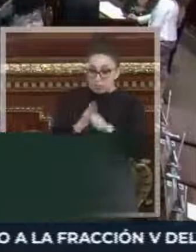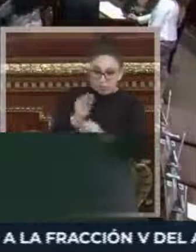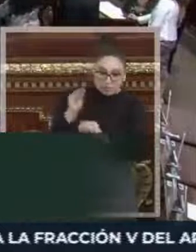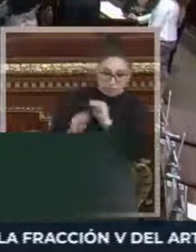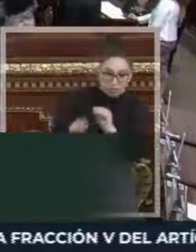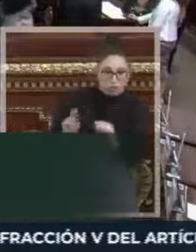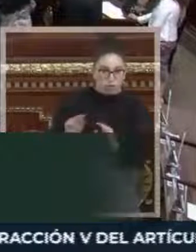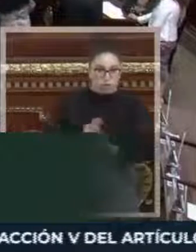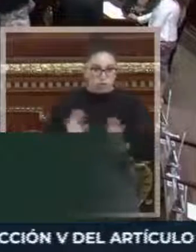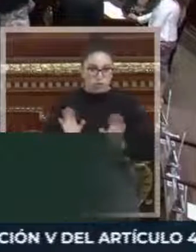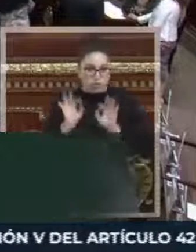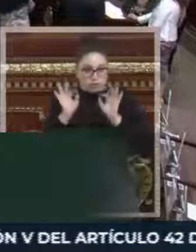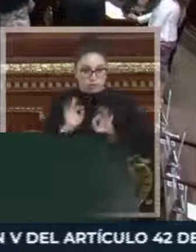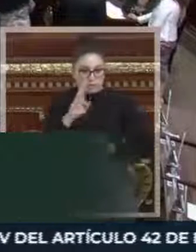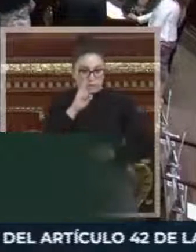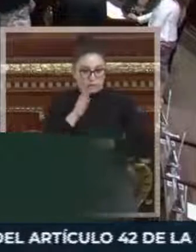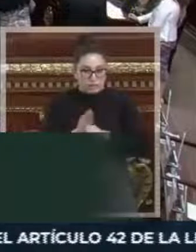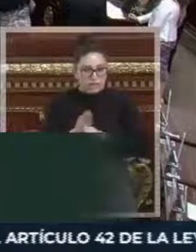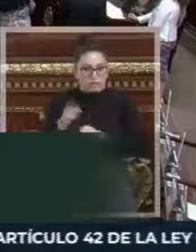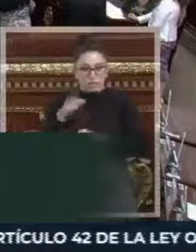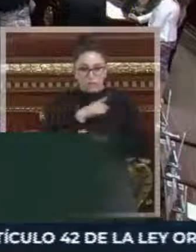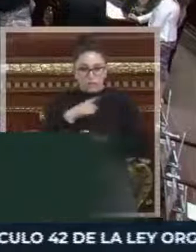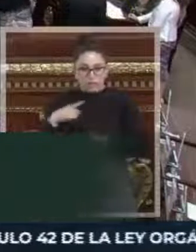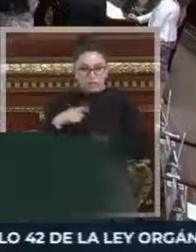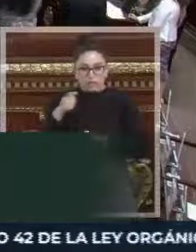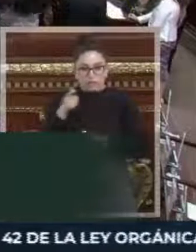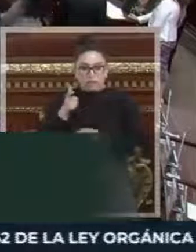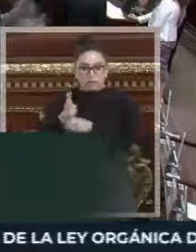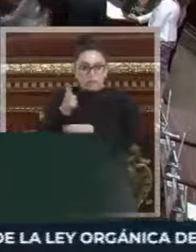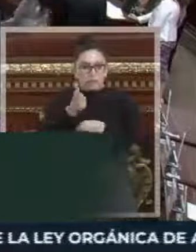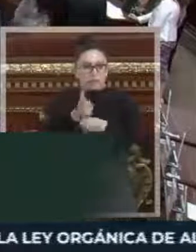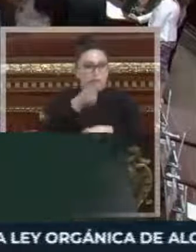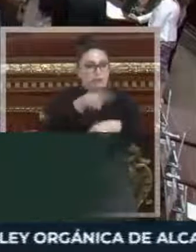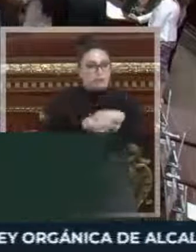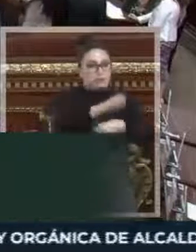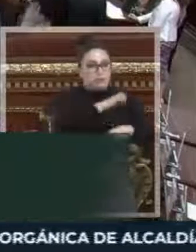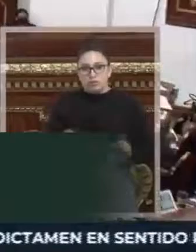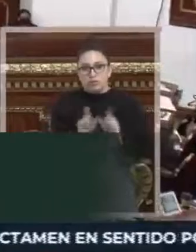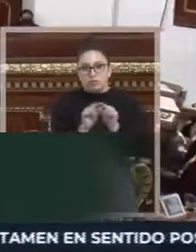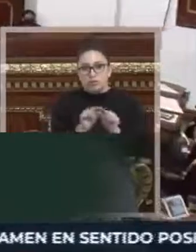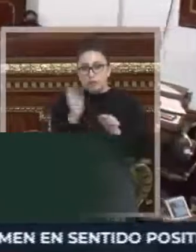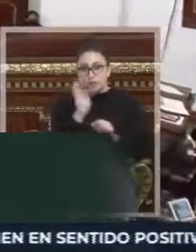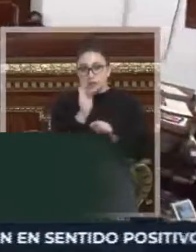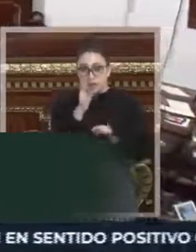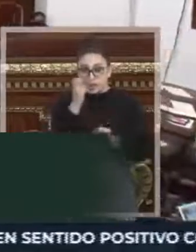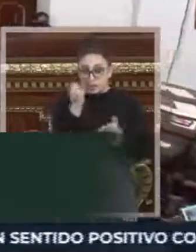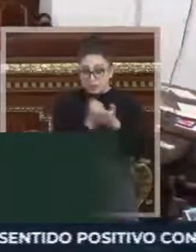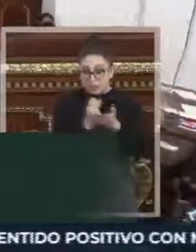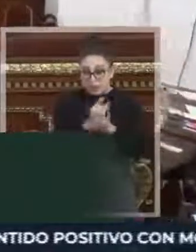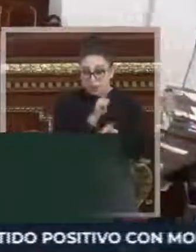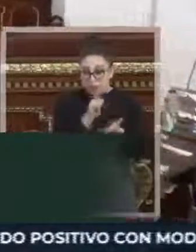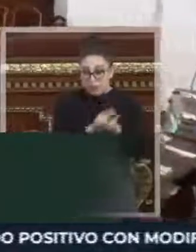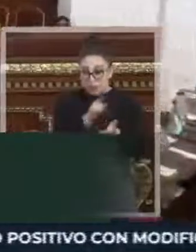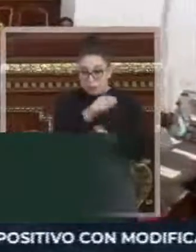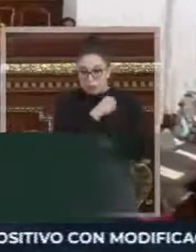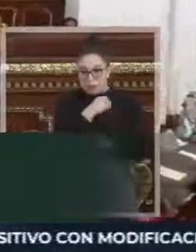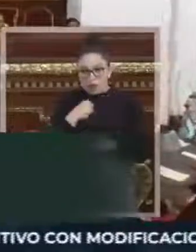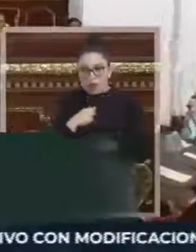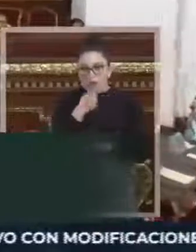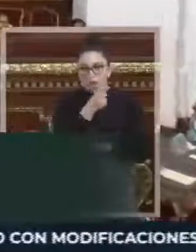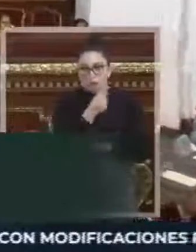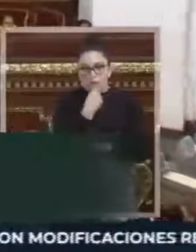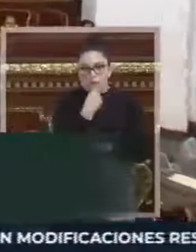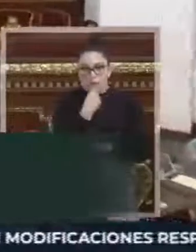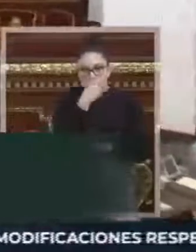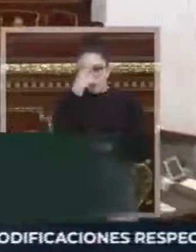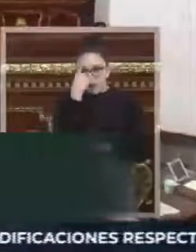Territoriales, expuso que con la reforma se establece que las alcaldías deberán elaborar y activar este programa. Esto con el fin de generar condiciones adecuadas y